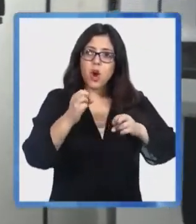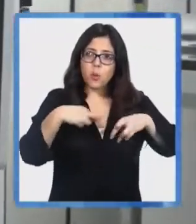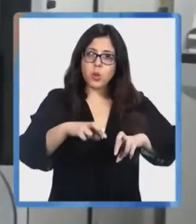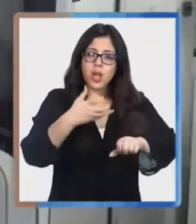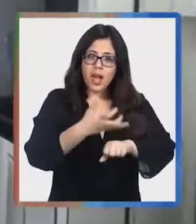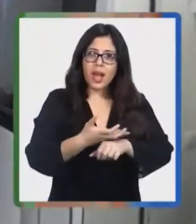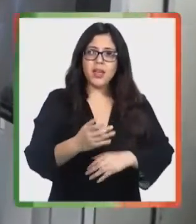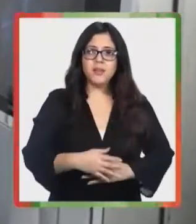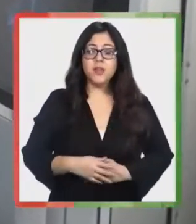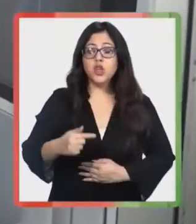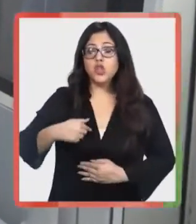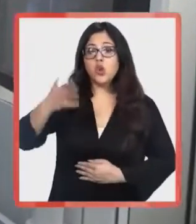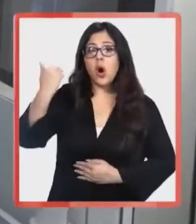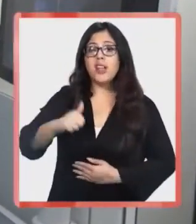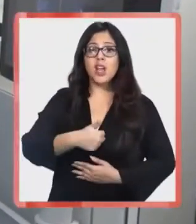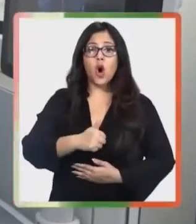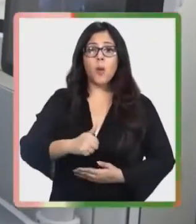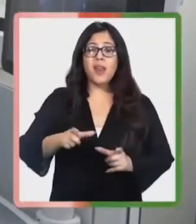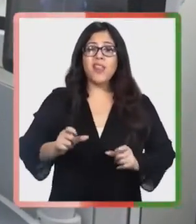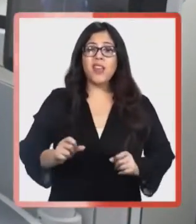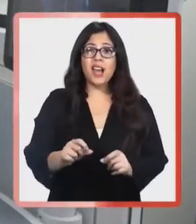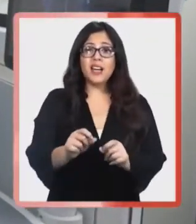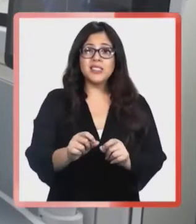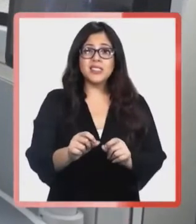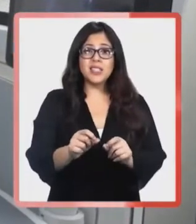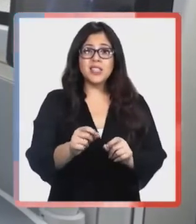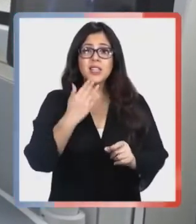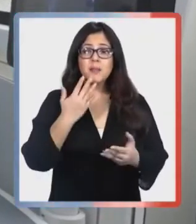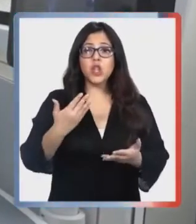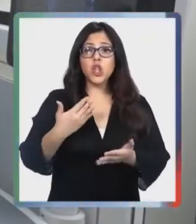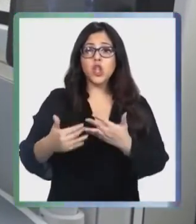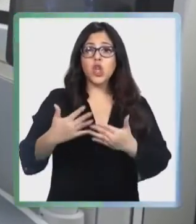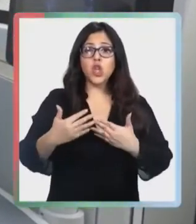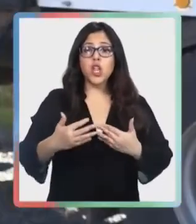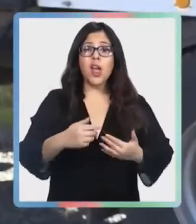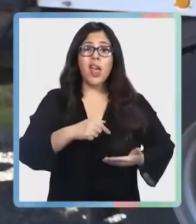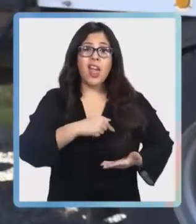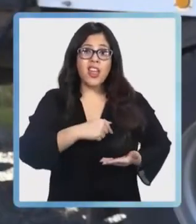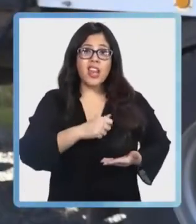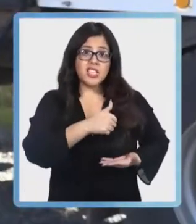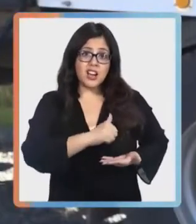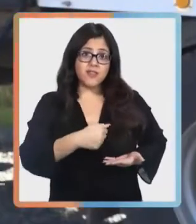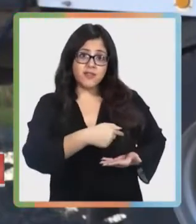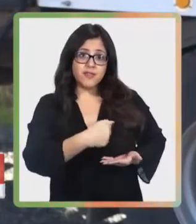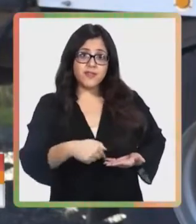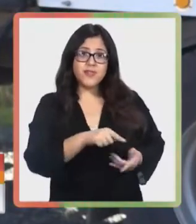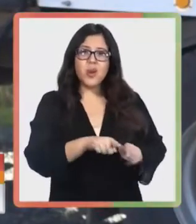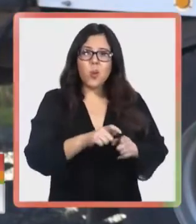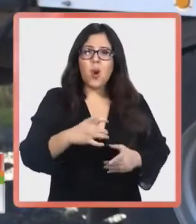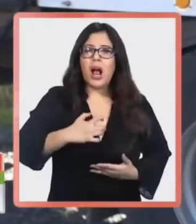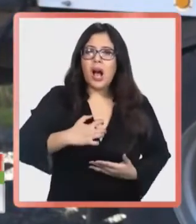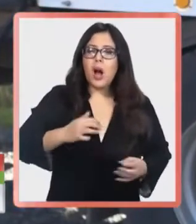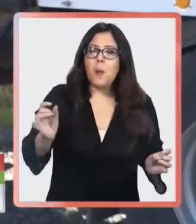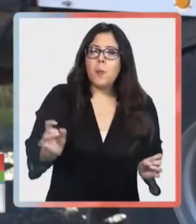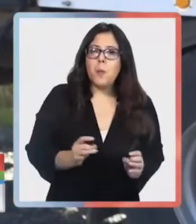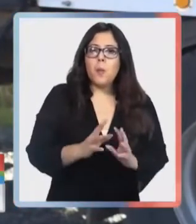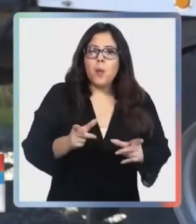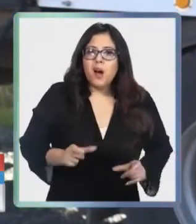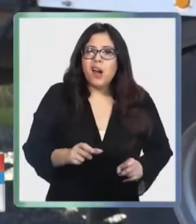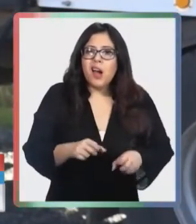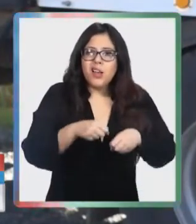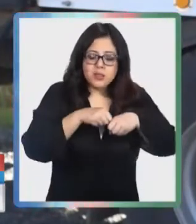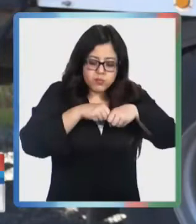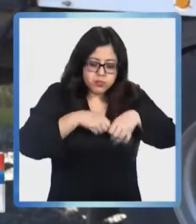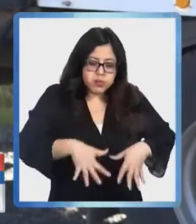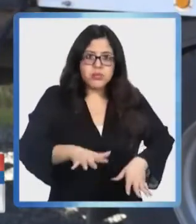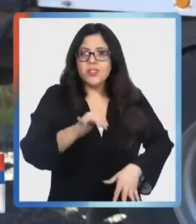oportunidad como mujeres de cáncer y tengo algo como la mama derecha igual me daba como el temor de que el cáncer se